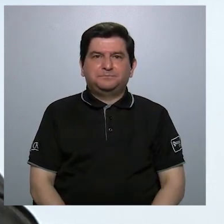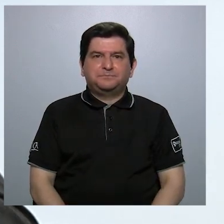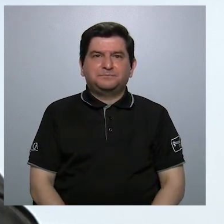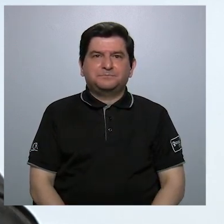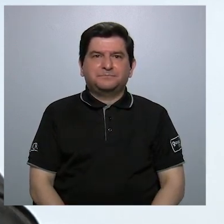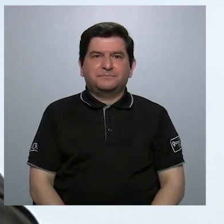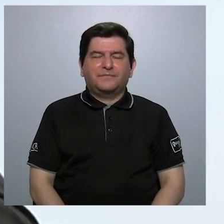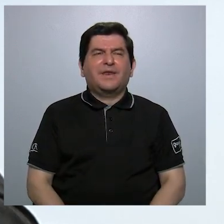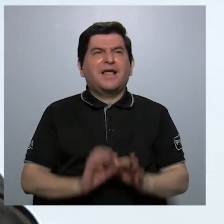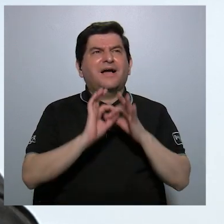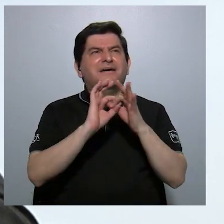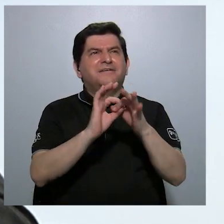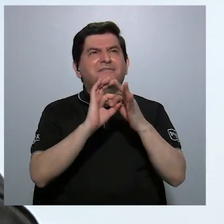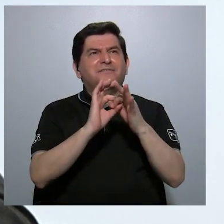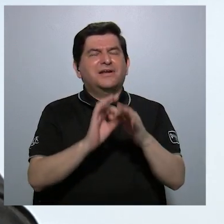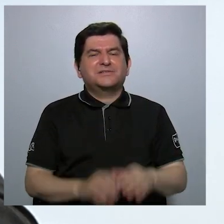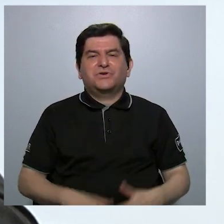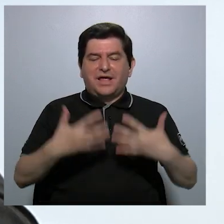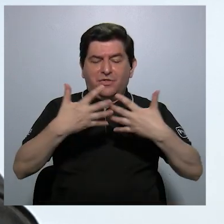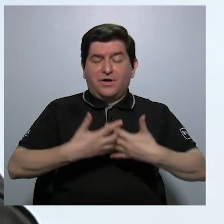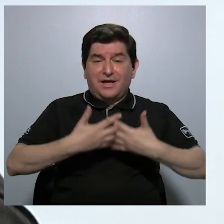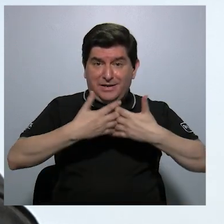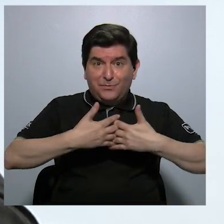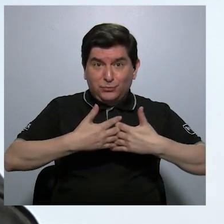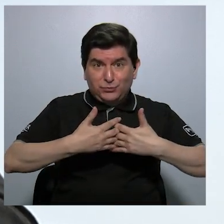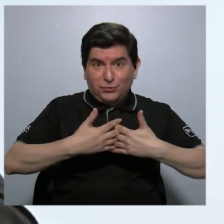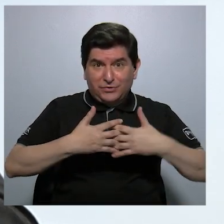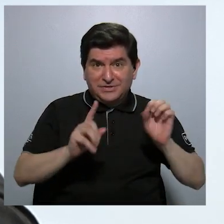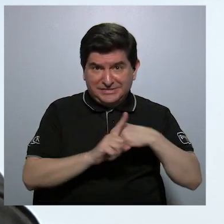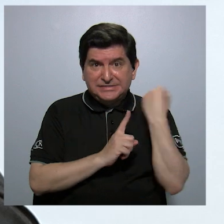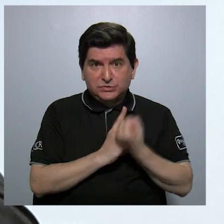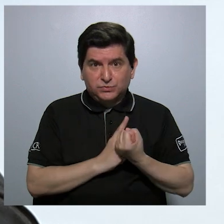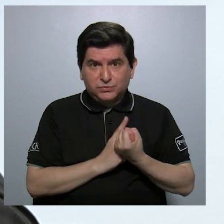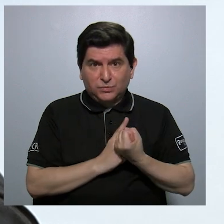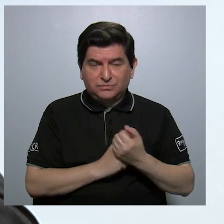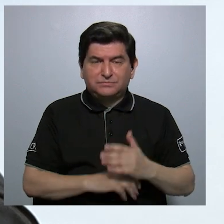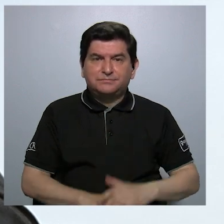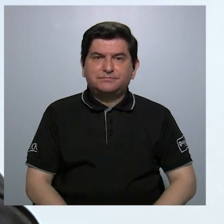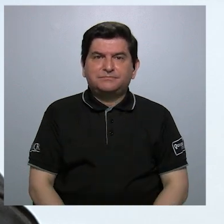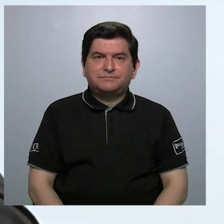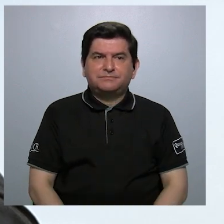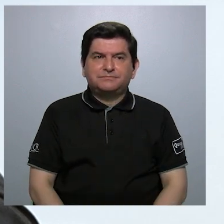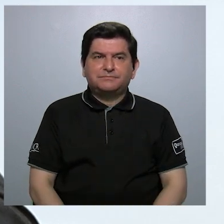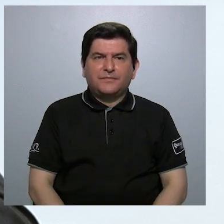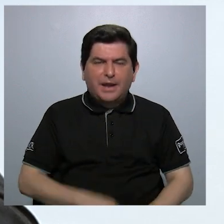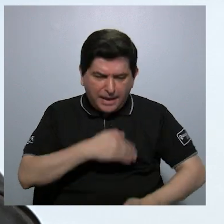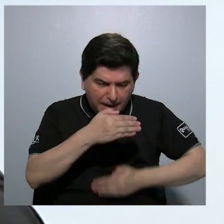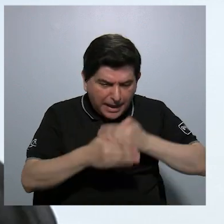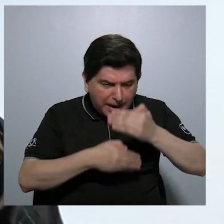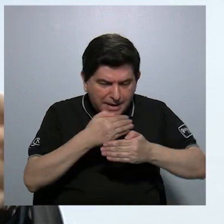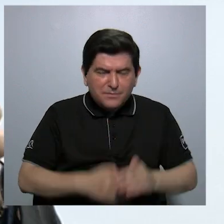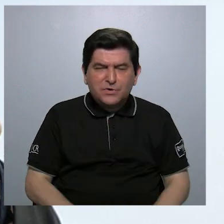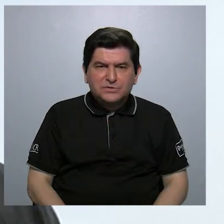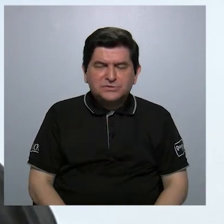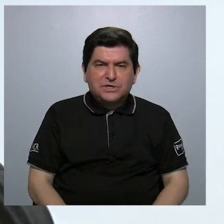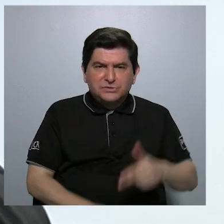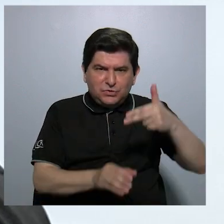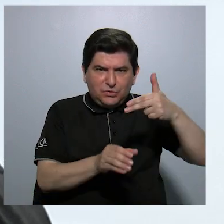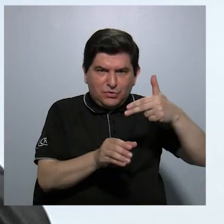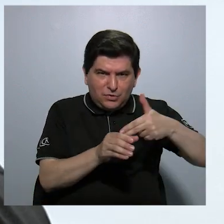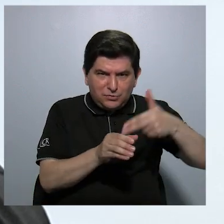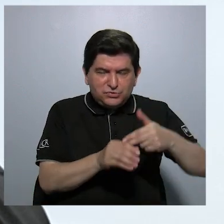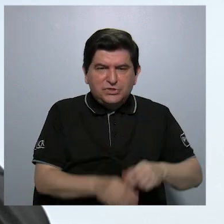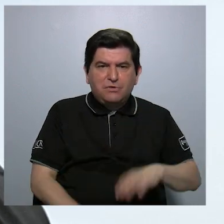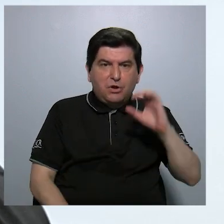Vamos a ver. Tiene que ver mucho con el estado del motor también. La combustión es combustible,